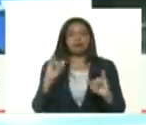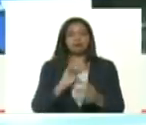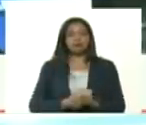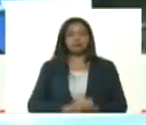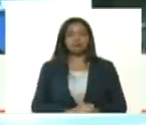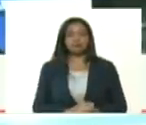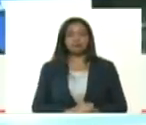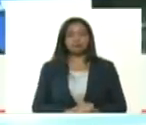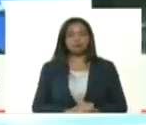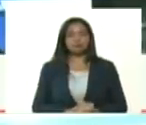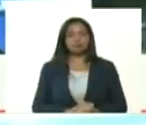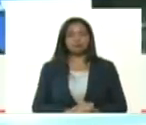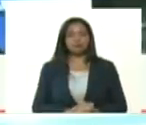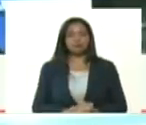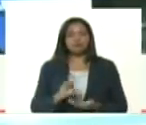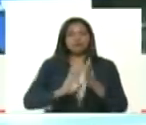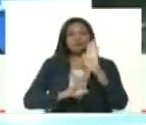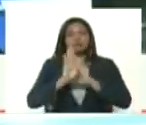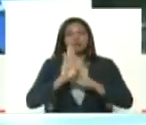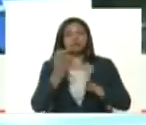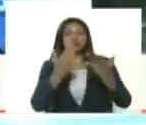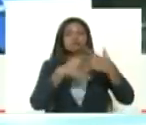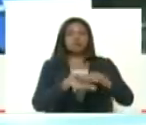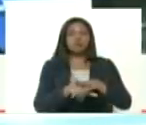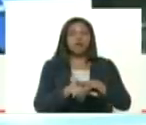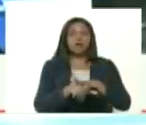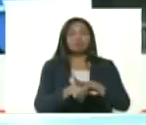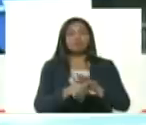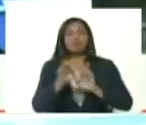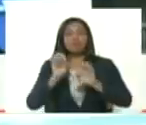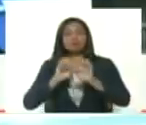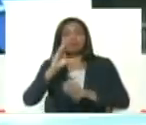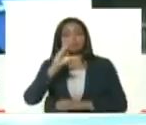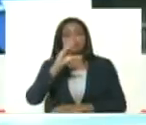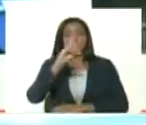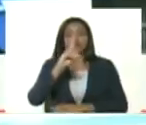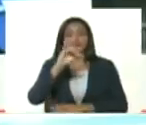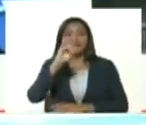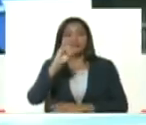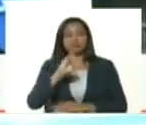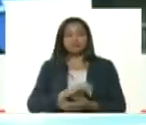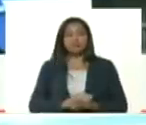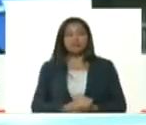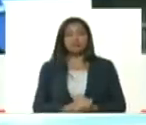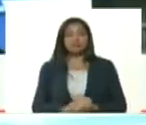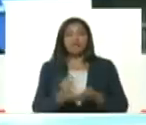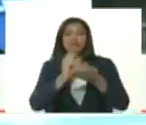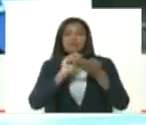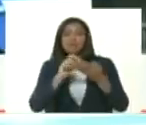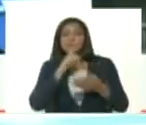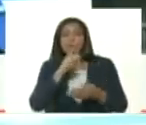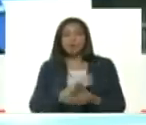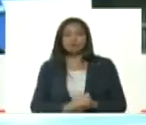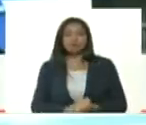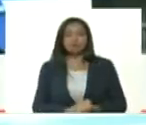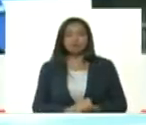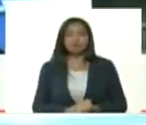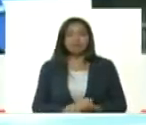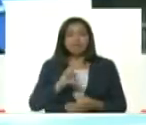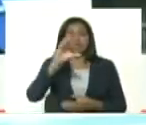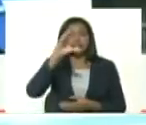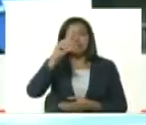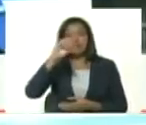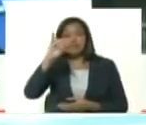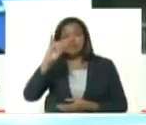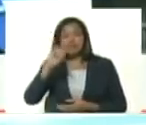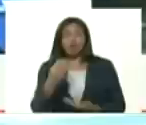en el Centro de Desarrollo Integral, de Diagnóstico Integral, será. Que escribieron mal. Centro de Diagnóstico